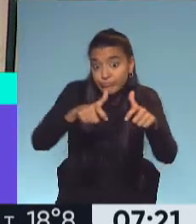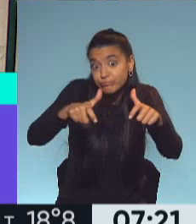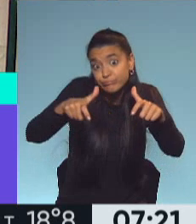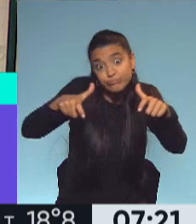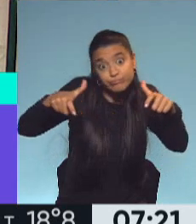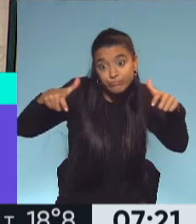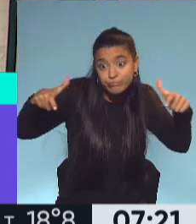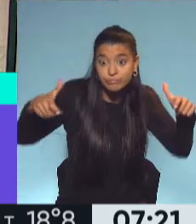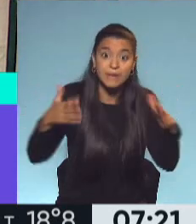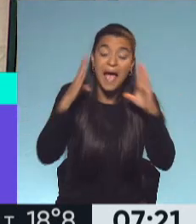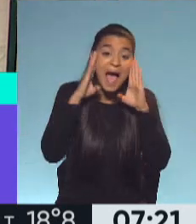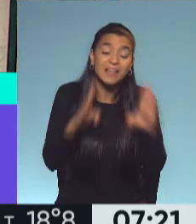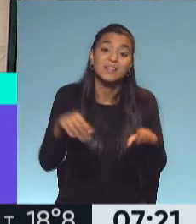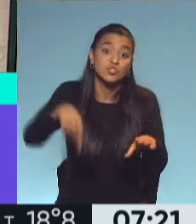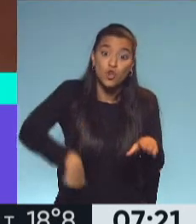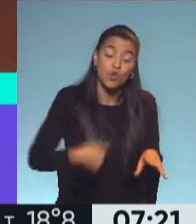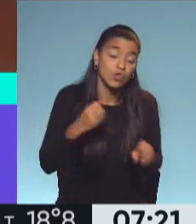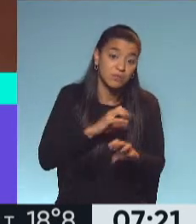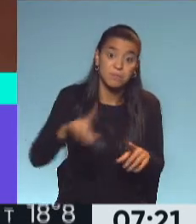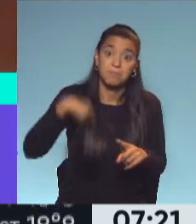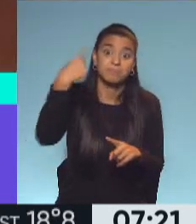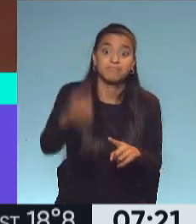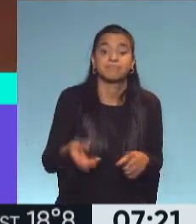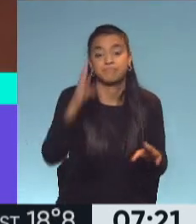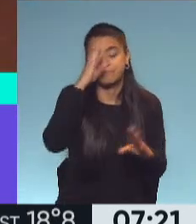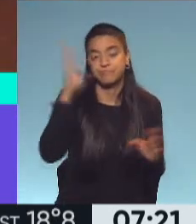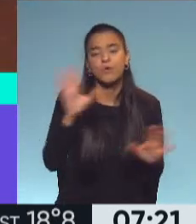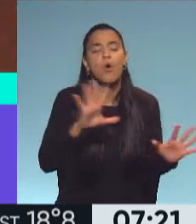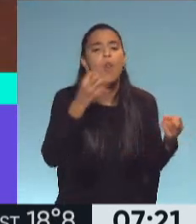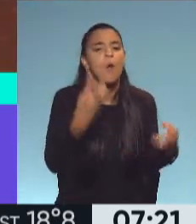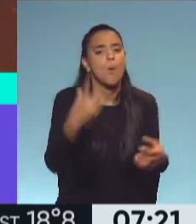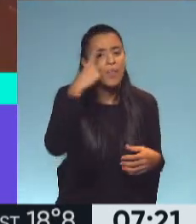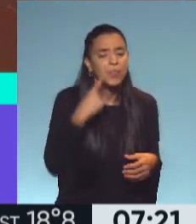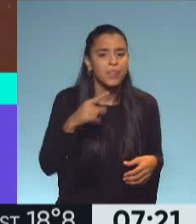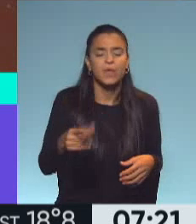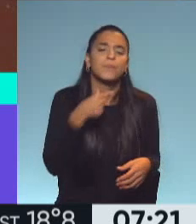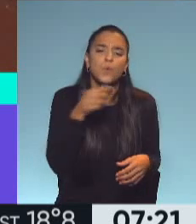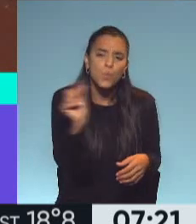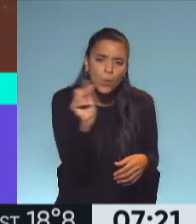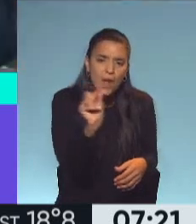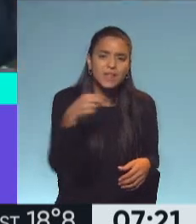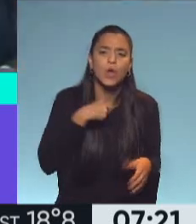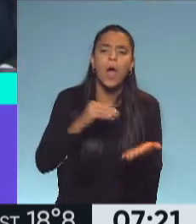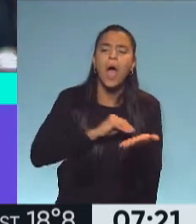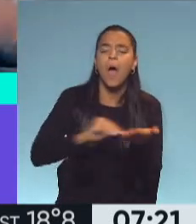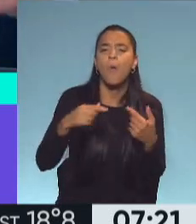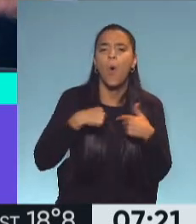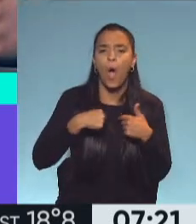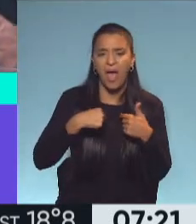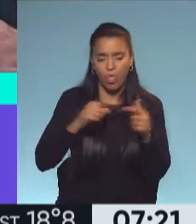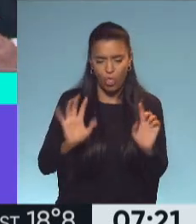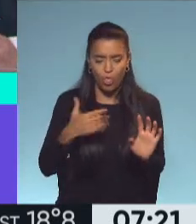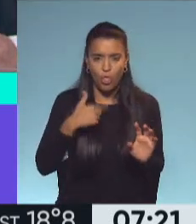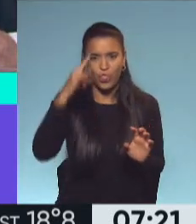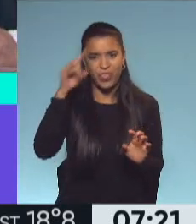la capacidad de atención, que ya hoy es crítica, va a ser saturada. Doctor, buen día. Déjeme ponerme un segundo en abogado del diablo. Hay un